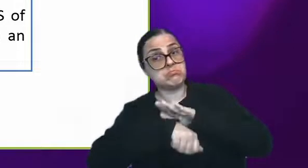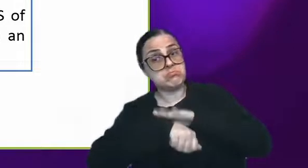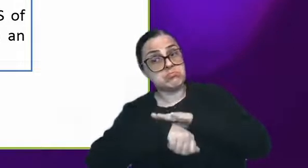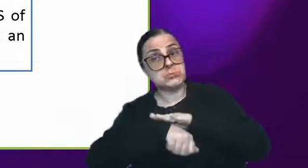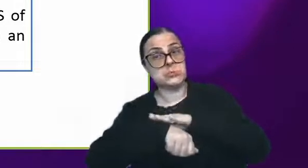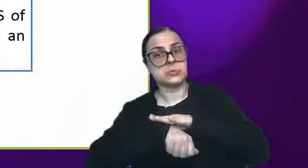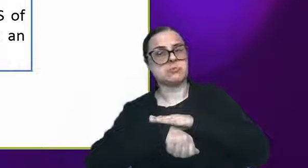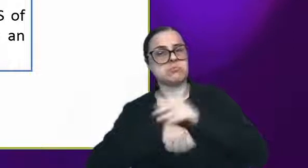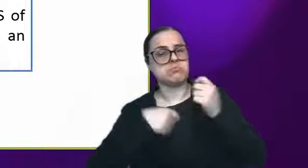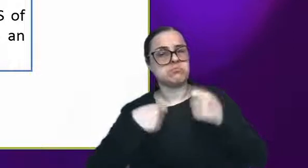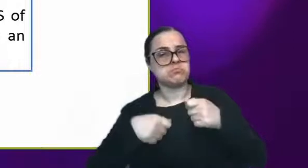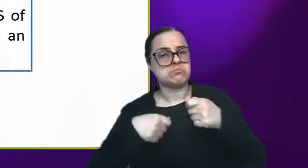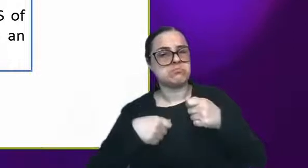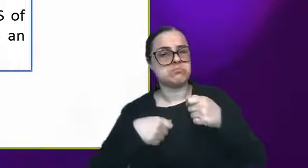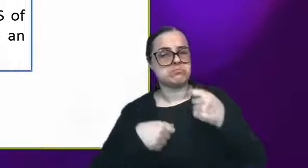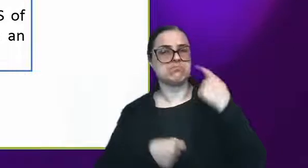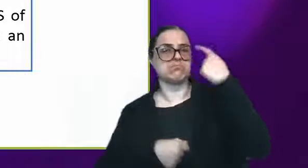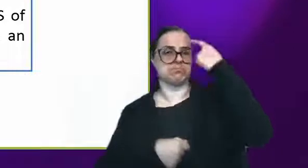el